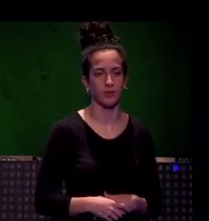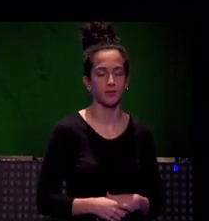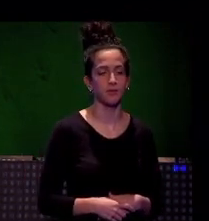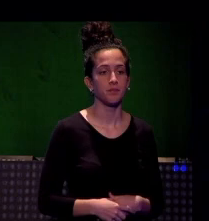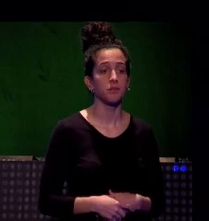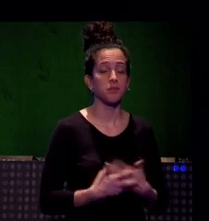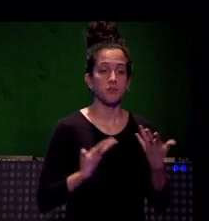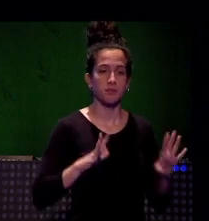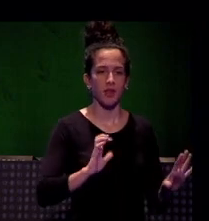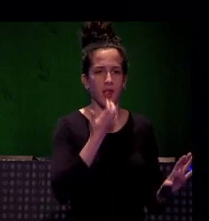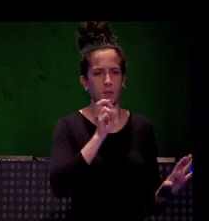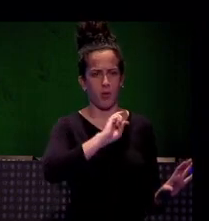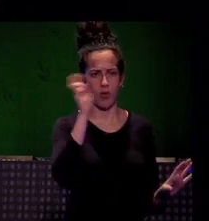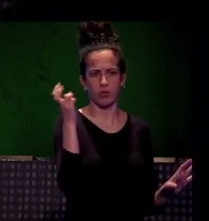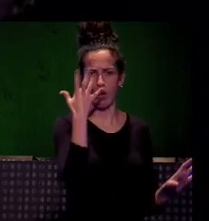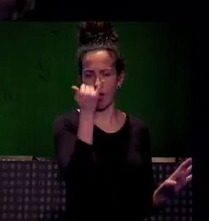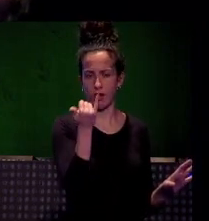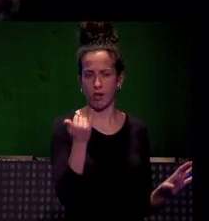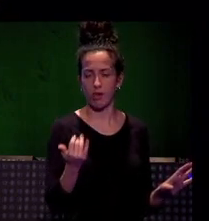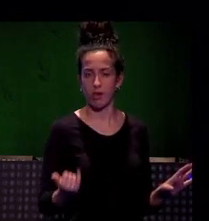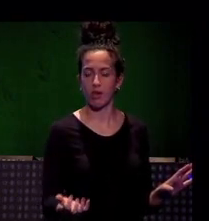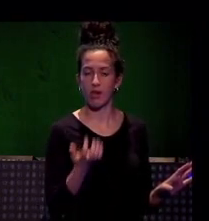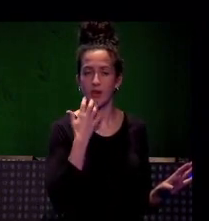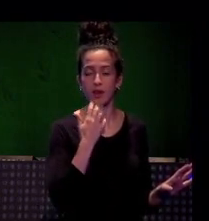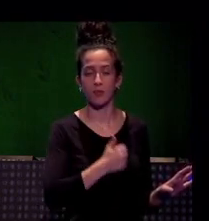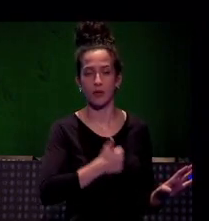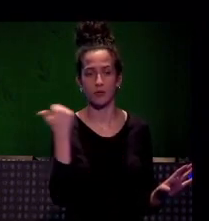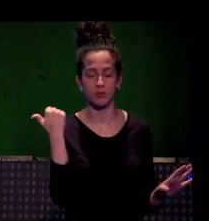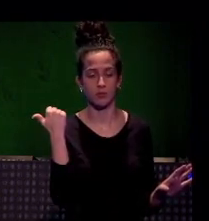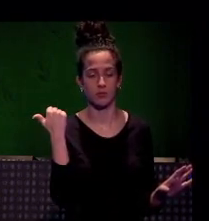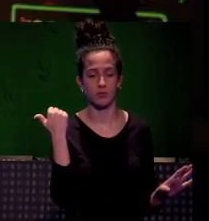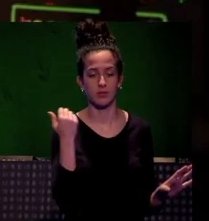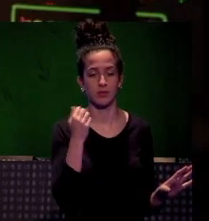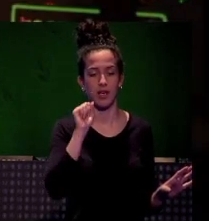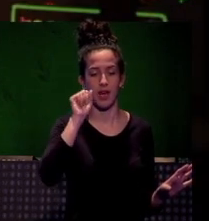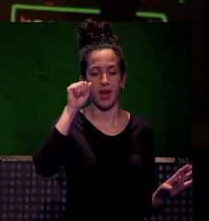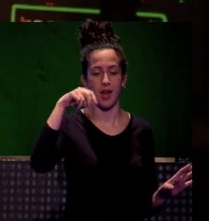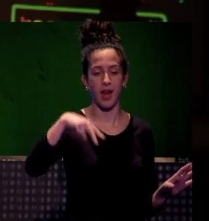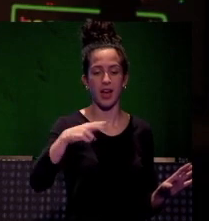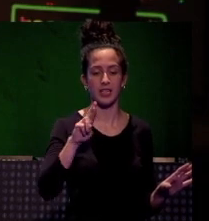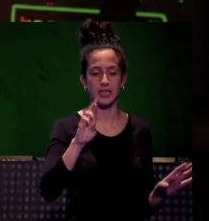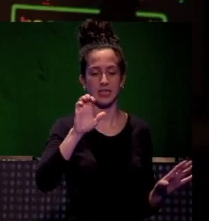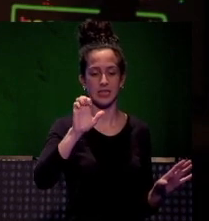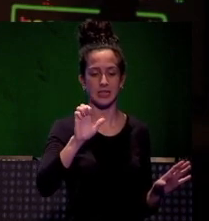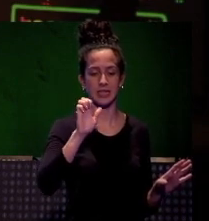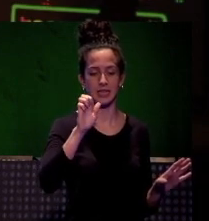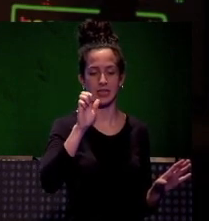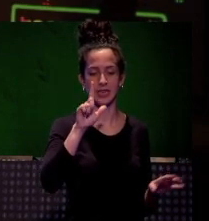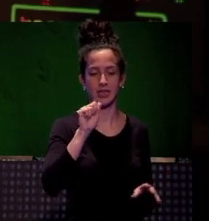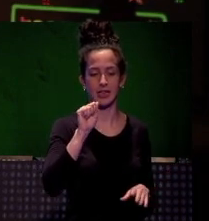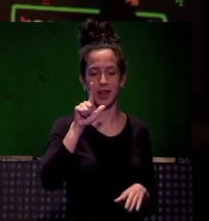otros ejemplos este de argel andrew lang que es una marca japonesa y qué bueno pues